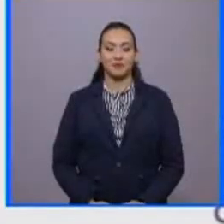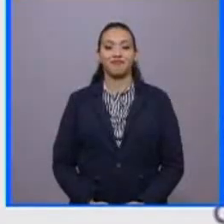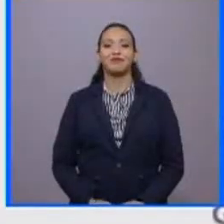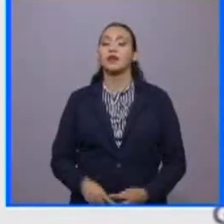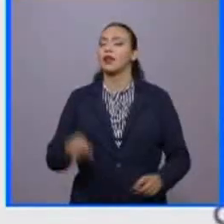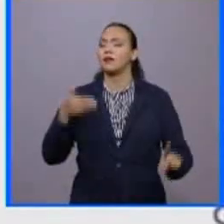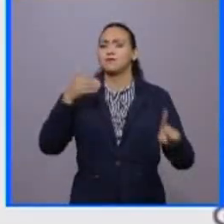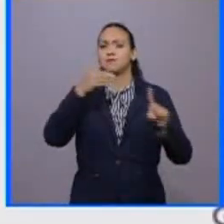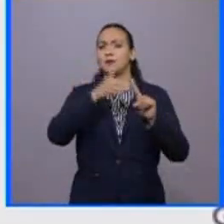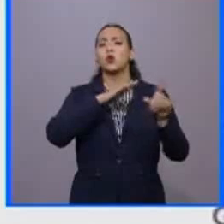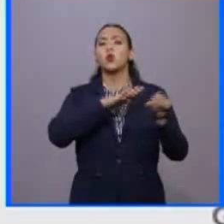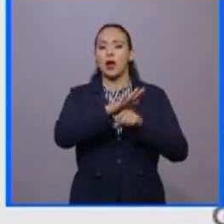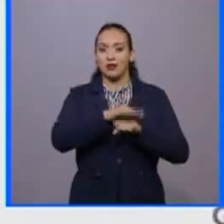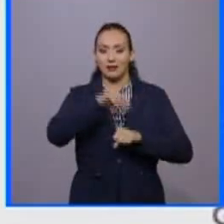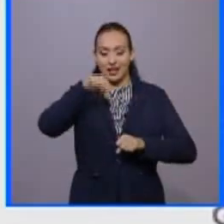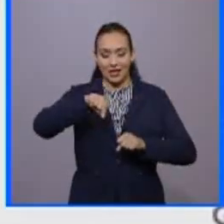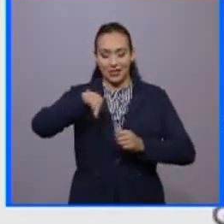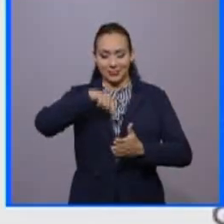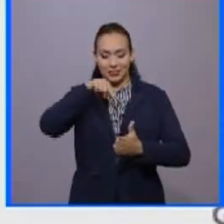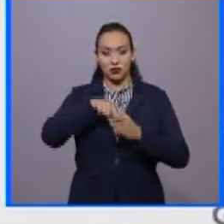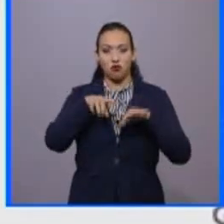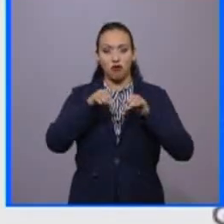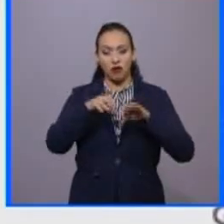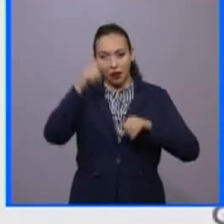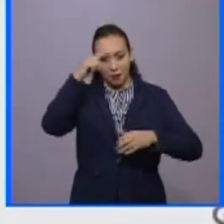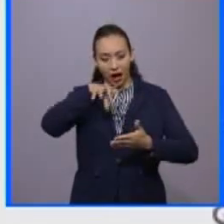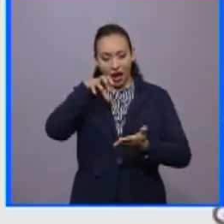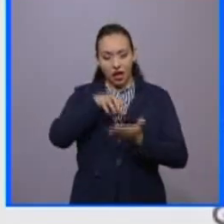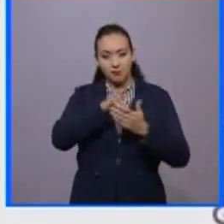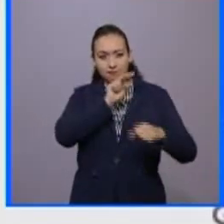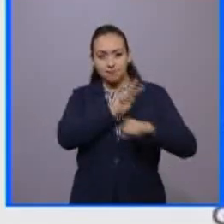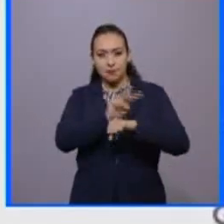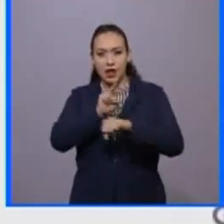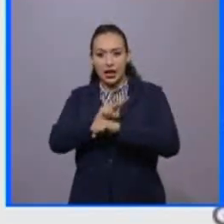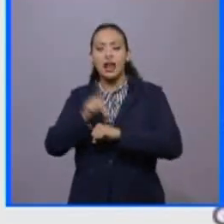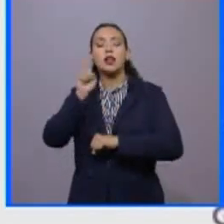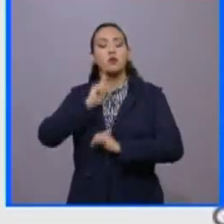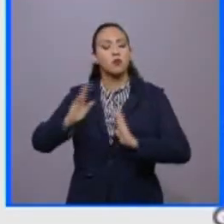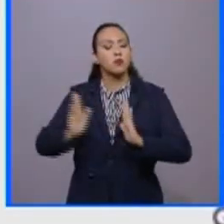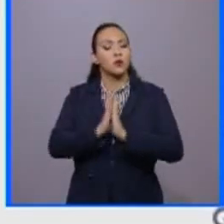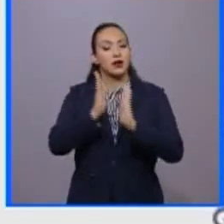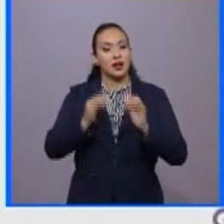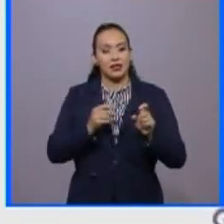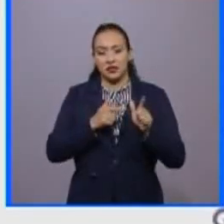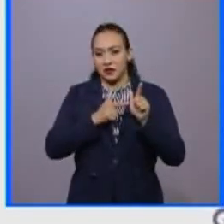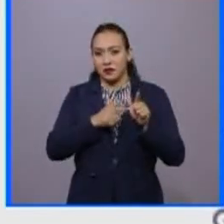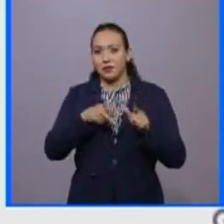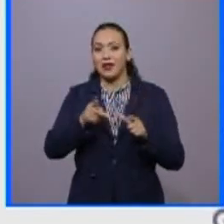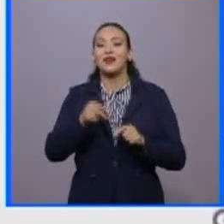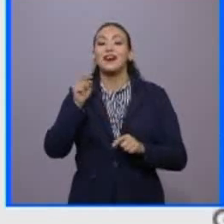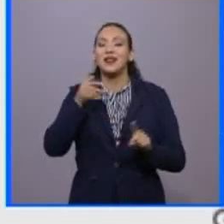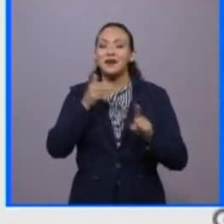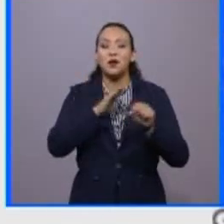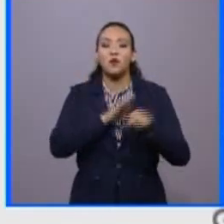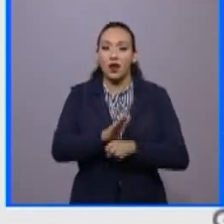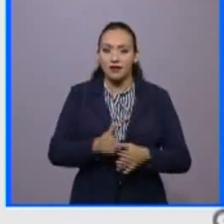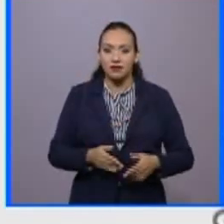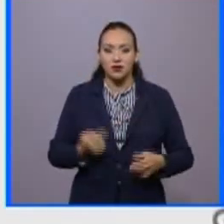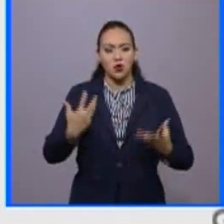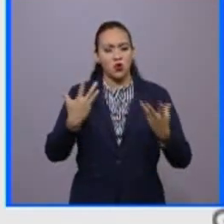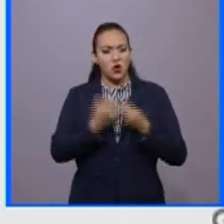La misión del Observatorio de Participación Política de las Mujeres en México sigue siendo clara: